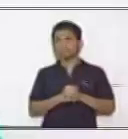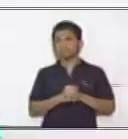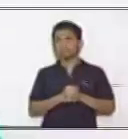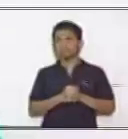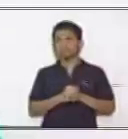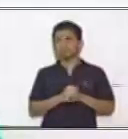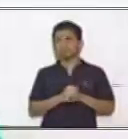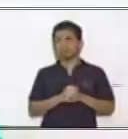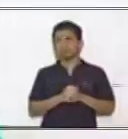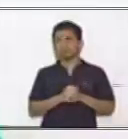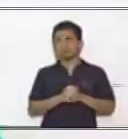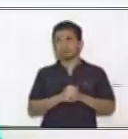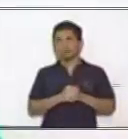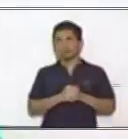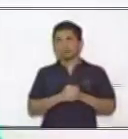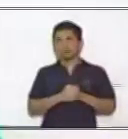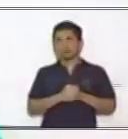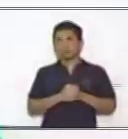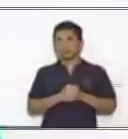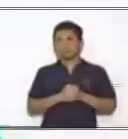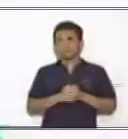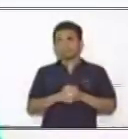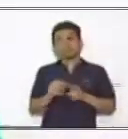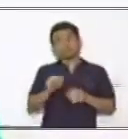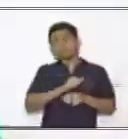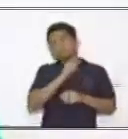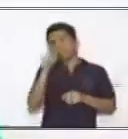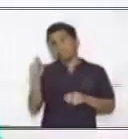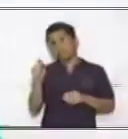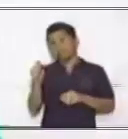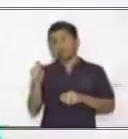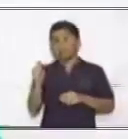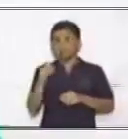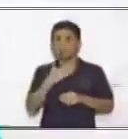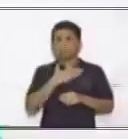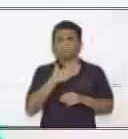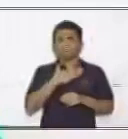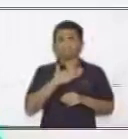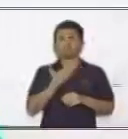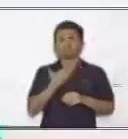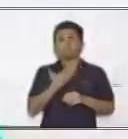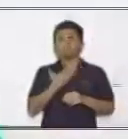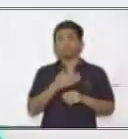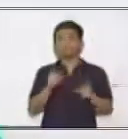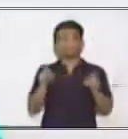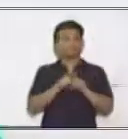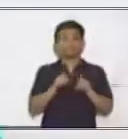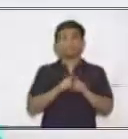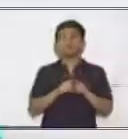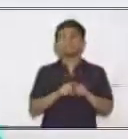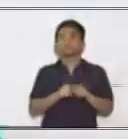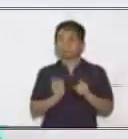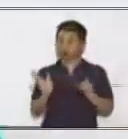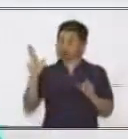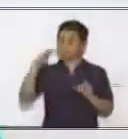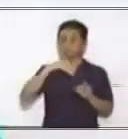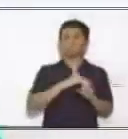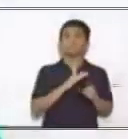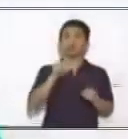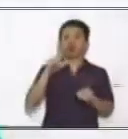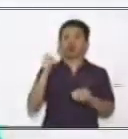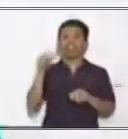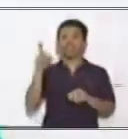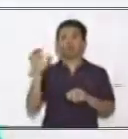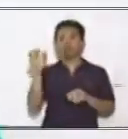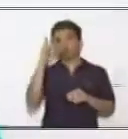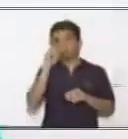Hay otro tipo de triángulo que también tiene alguna característica con sus lados. Ese le vamos a llamar